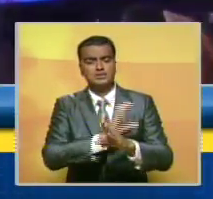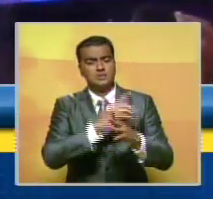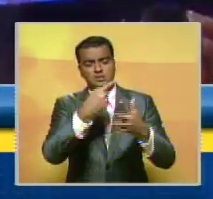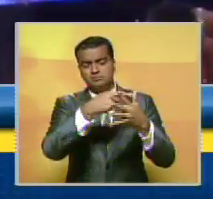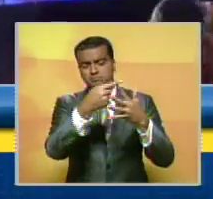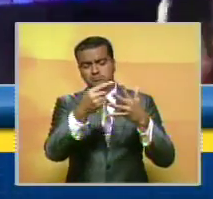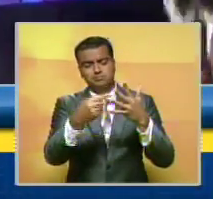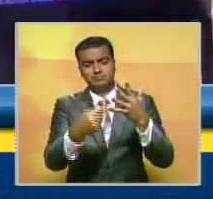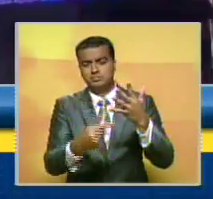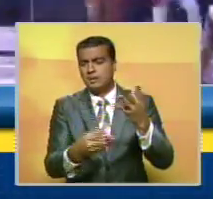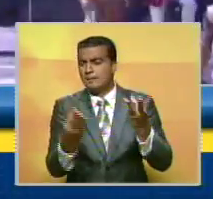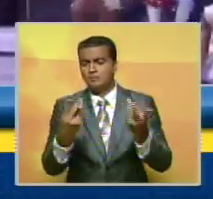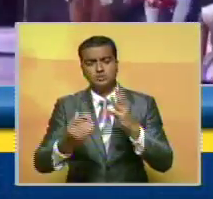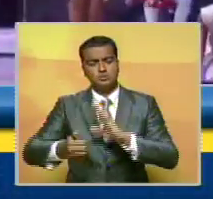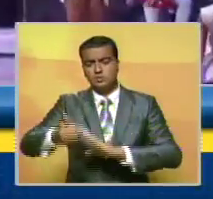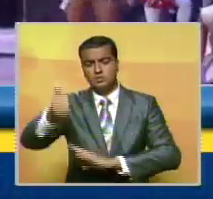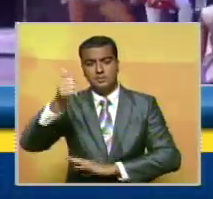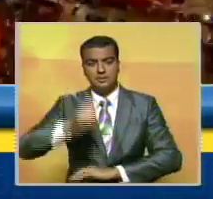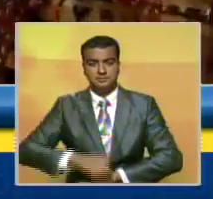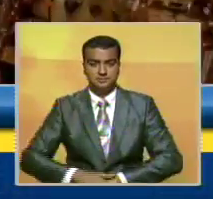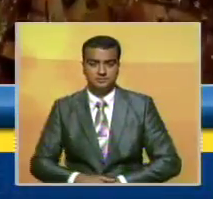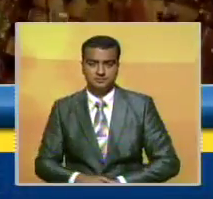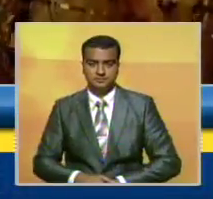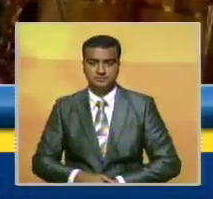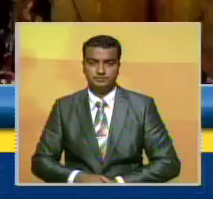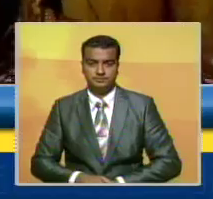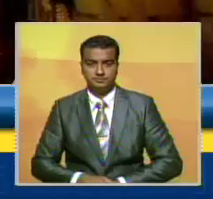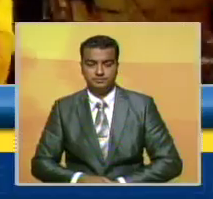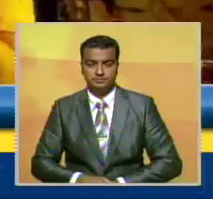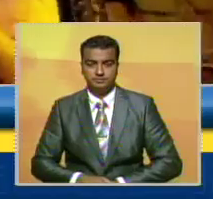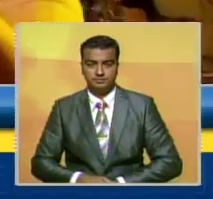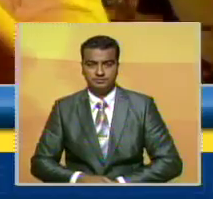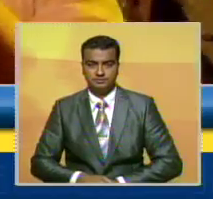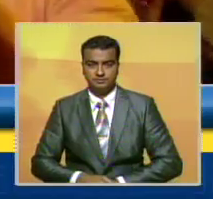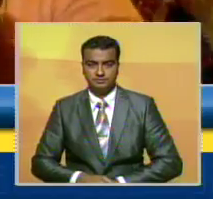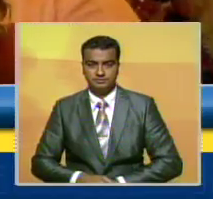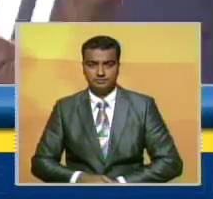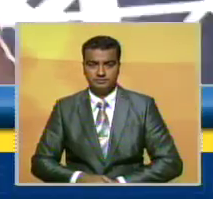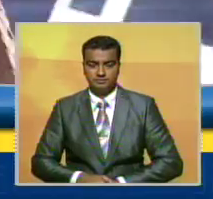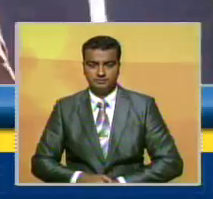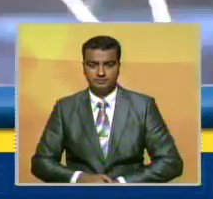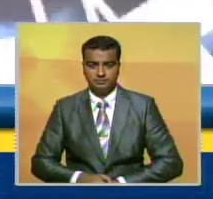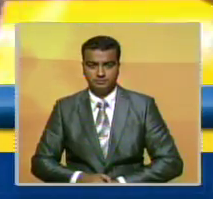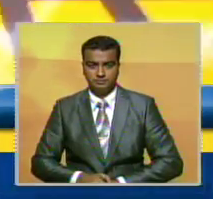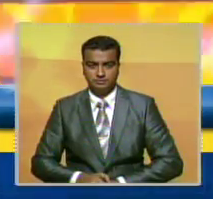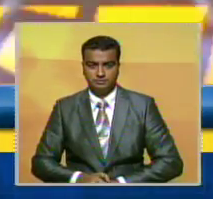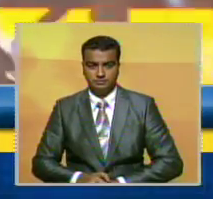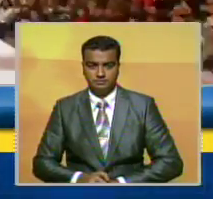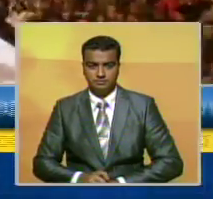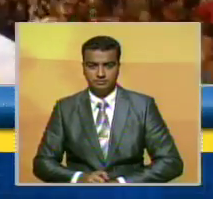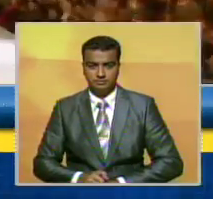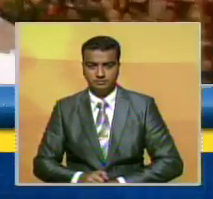Jaleo, Lola Lola, Tu Recuerdo, Tal Vez y el recordado Living la Vida Loca.